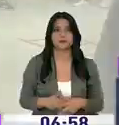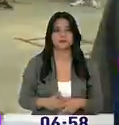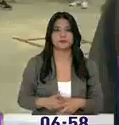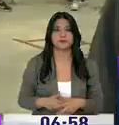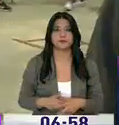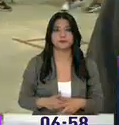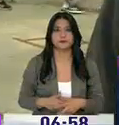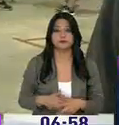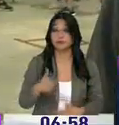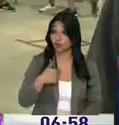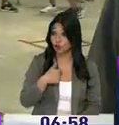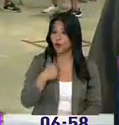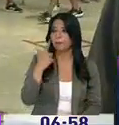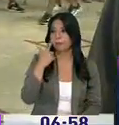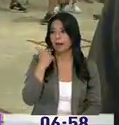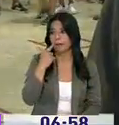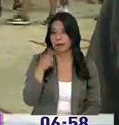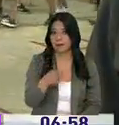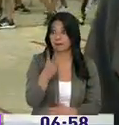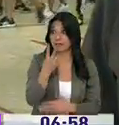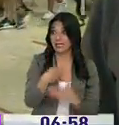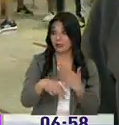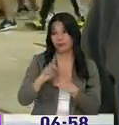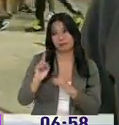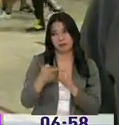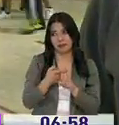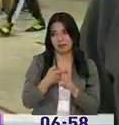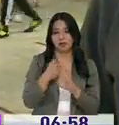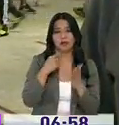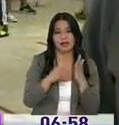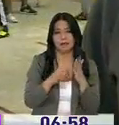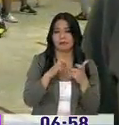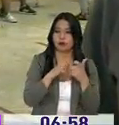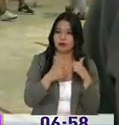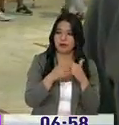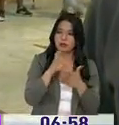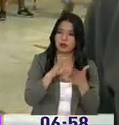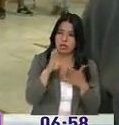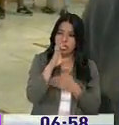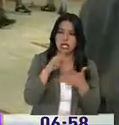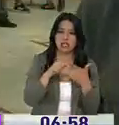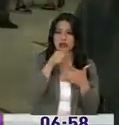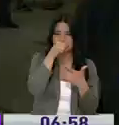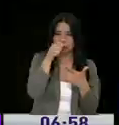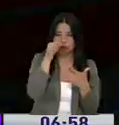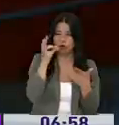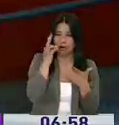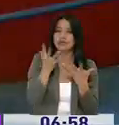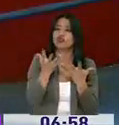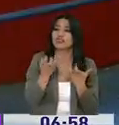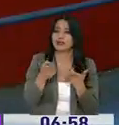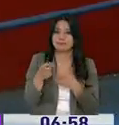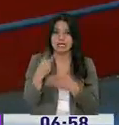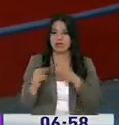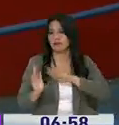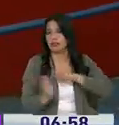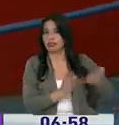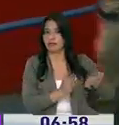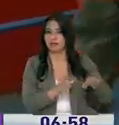Como padre, quería alejarle de muchas situaciones que se dan en los colegios, principalmente lo que es las drogas.